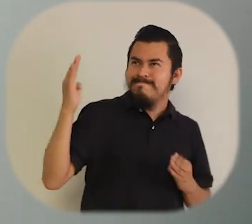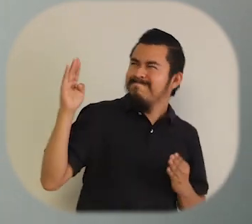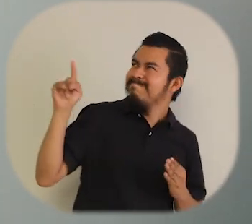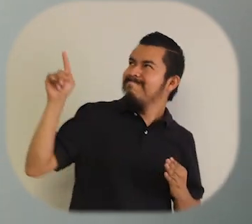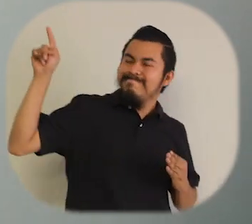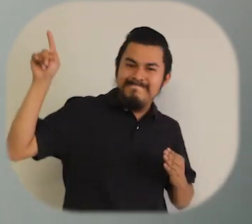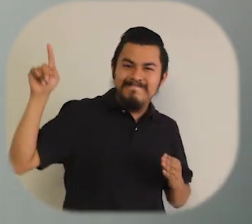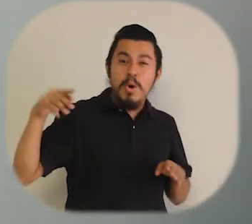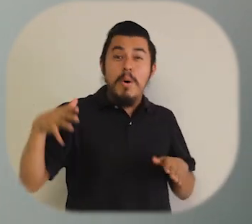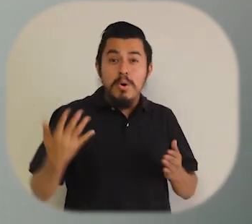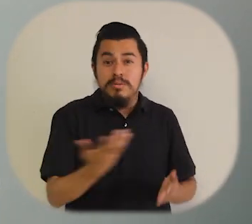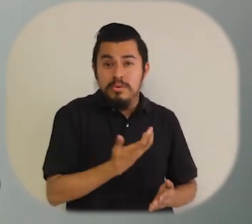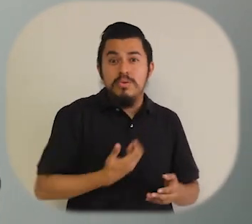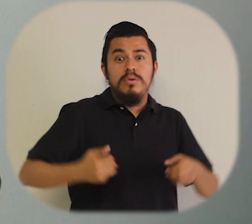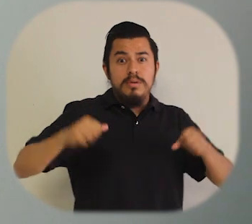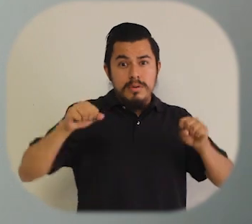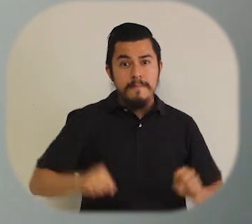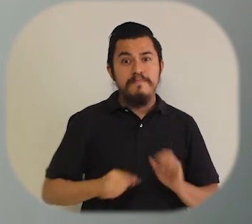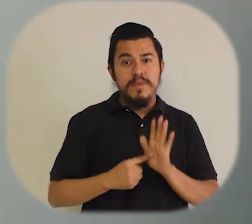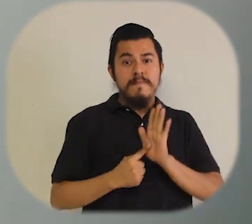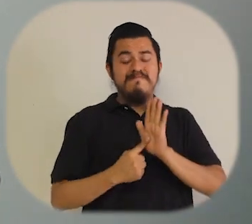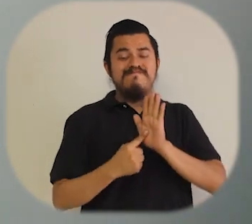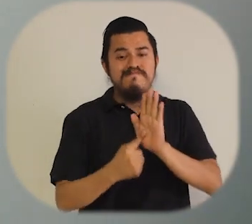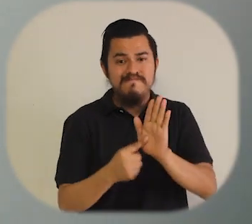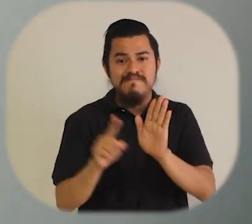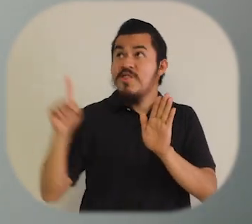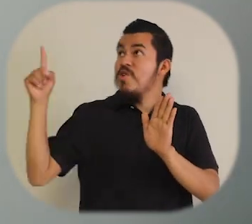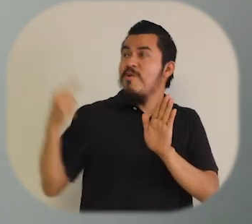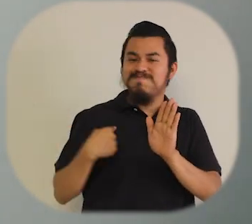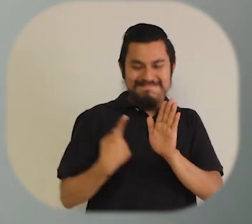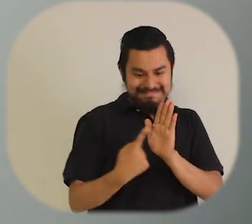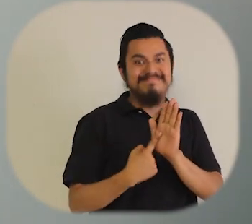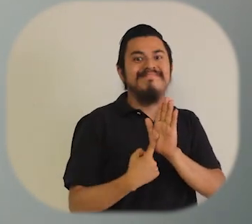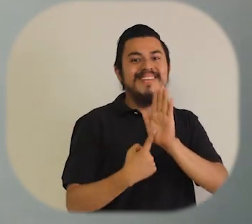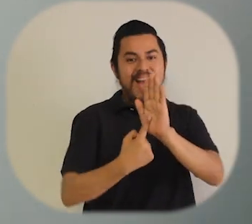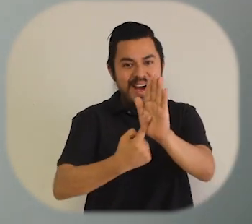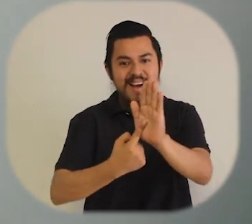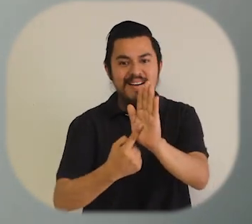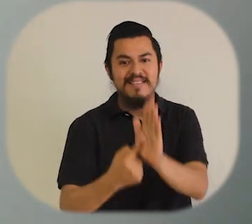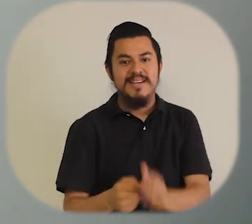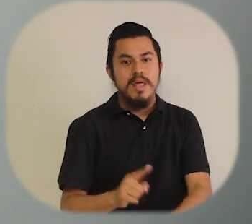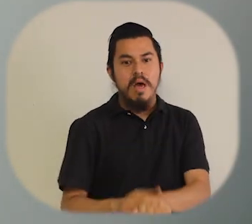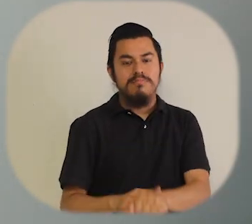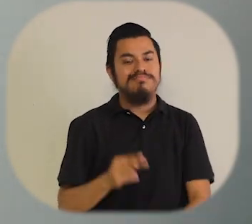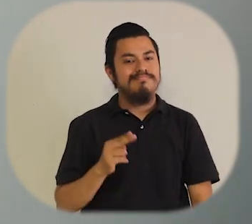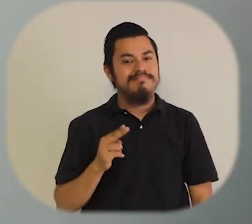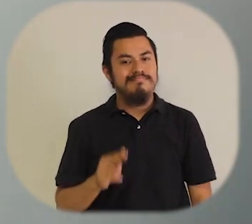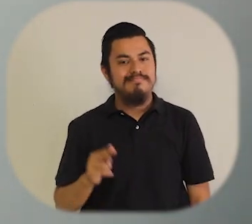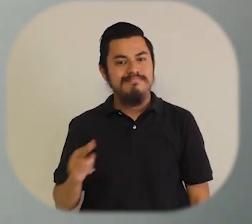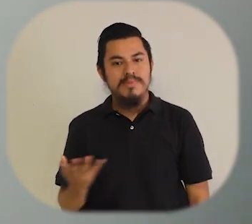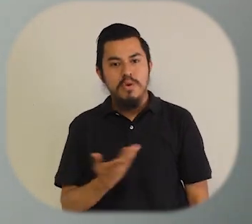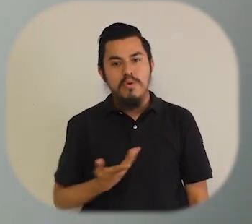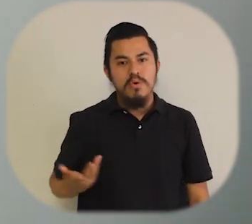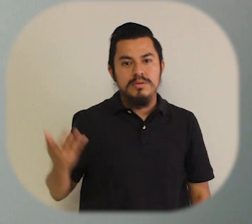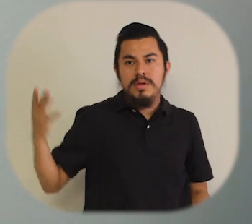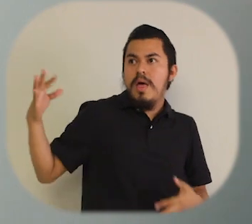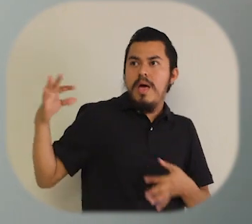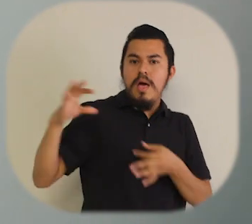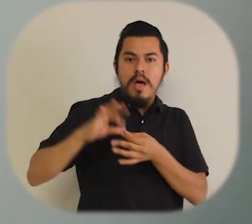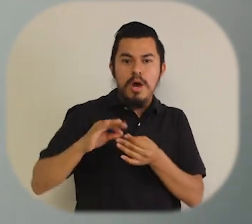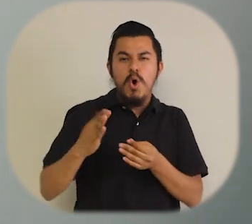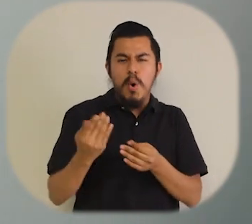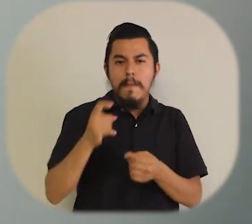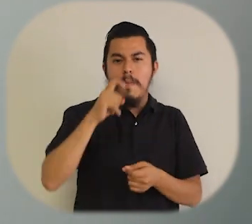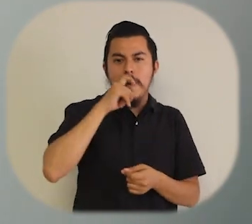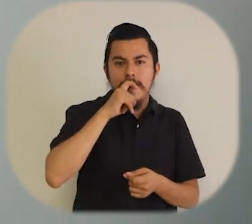Dios. Por eso es que podemos manifestar. No hay otra opción que manifestar a Dios. Y al mismo tiempo es que estamos